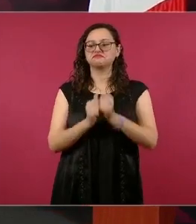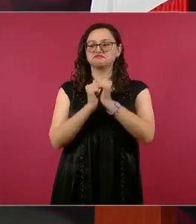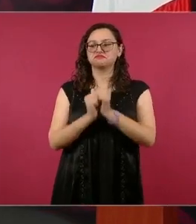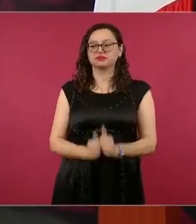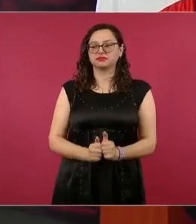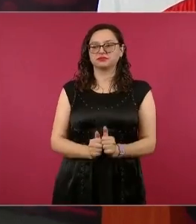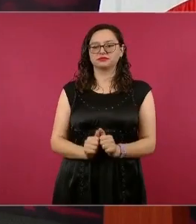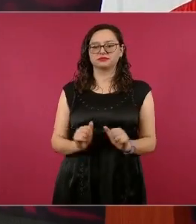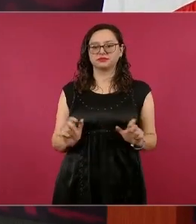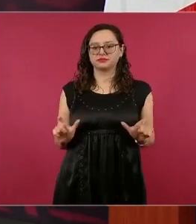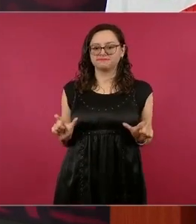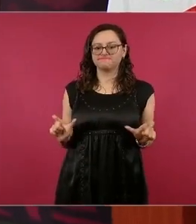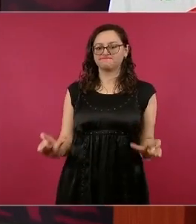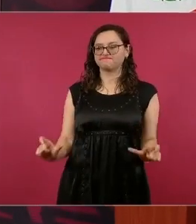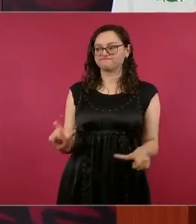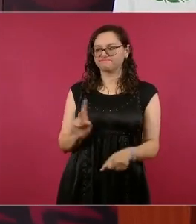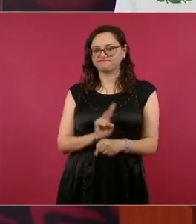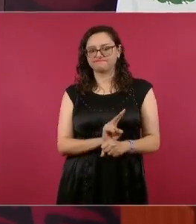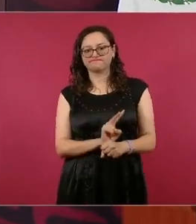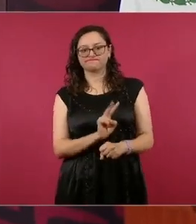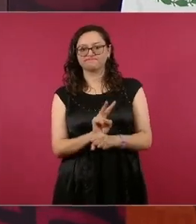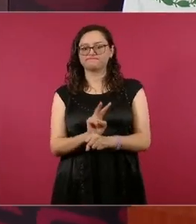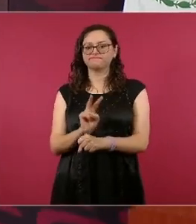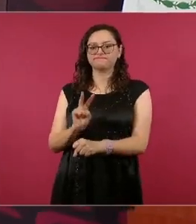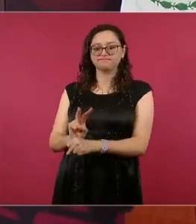y está uno